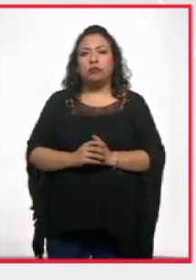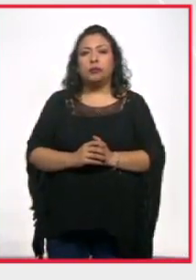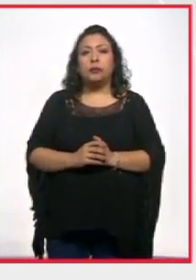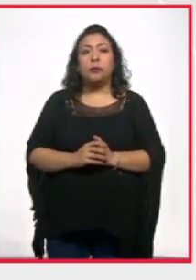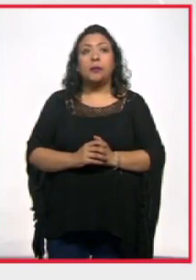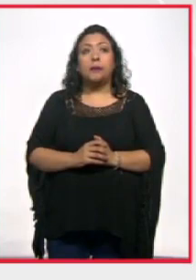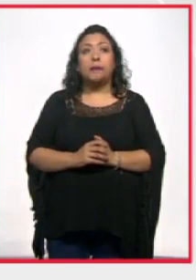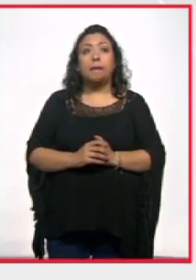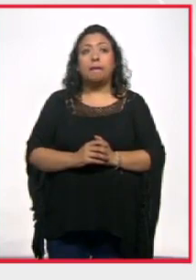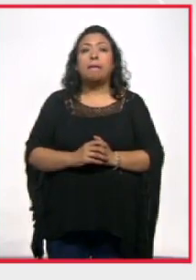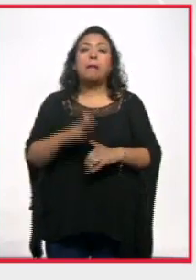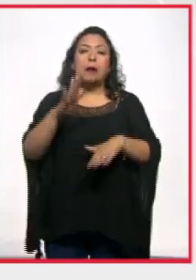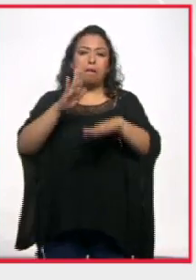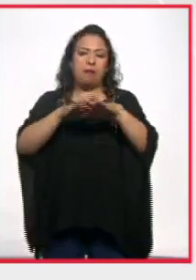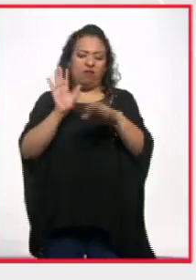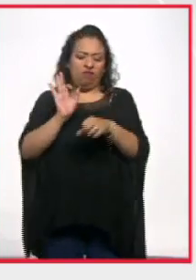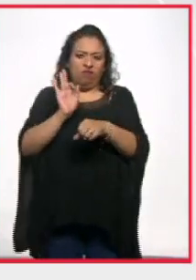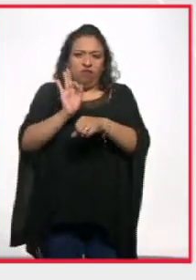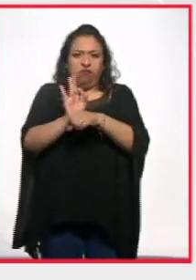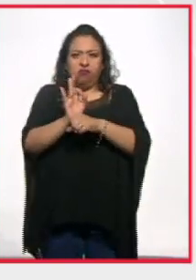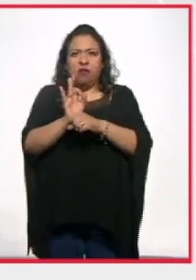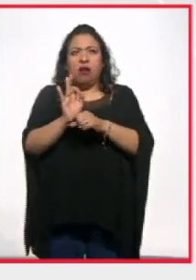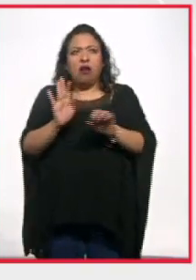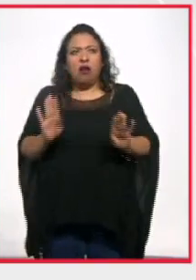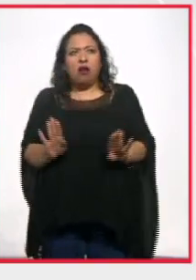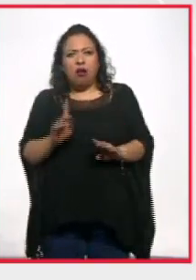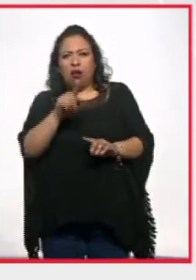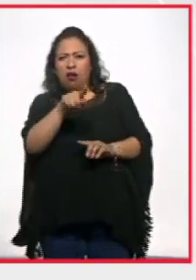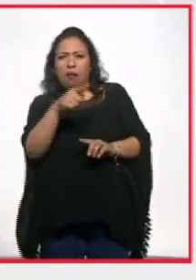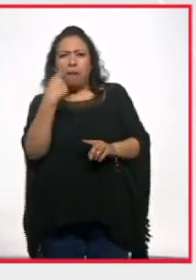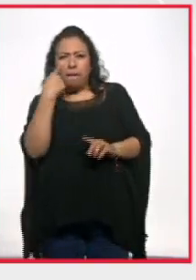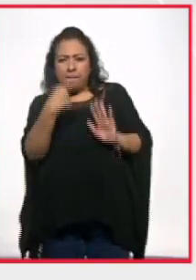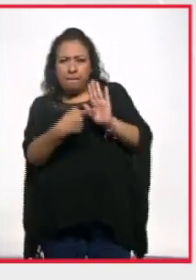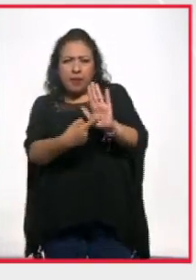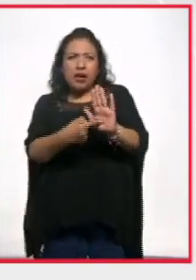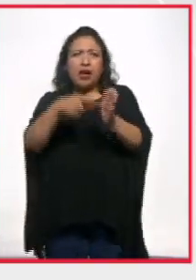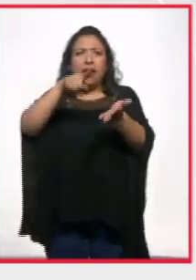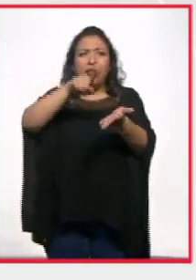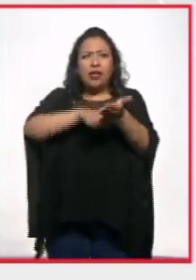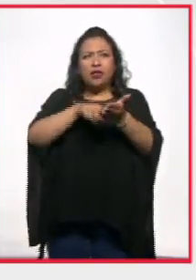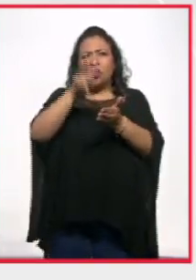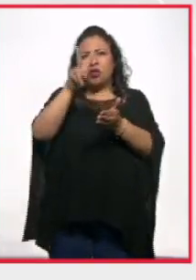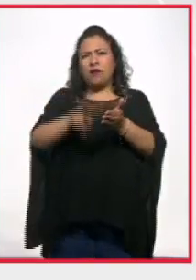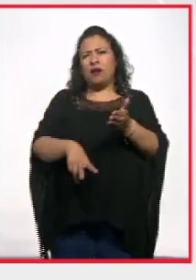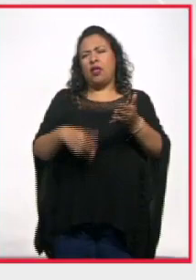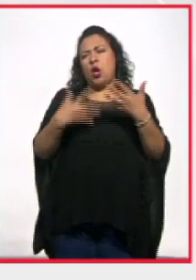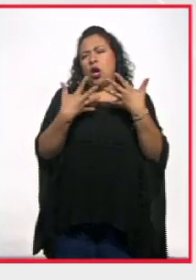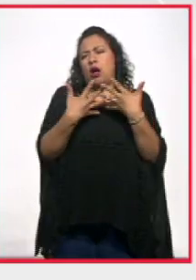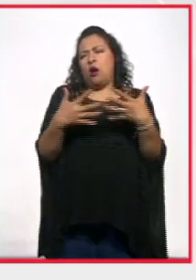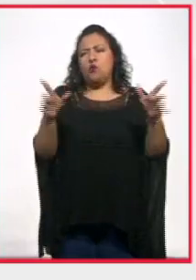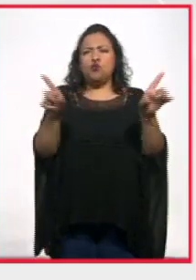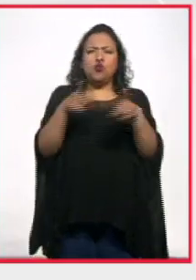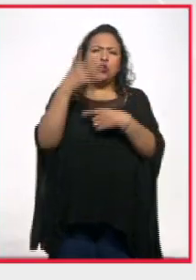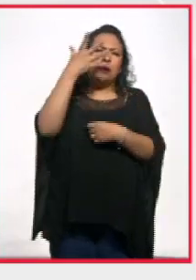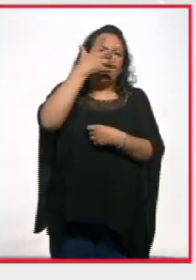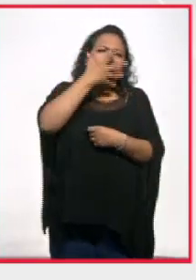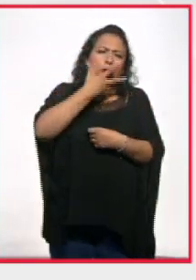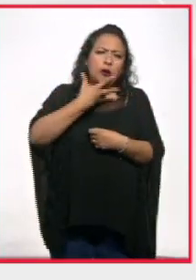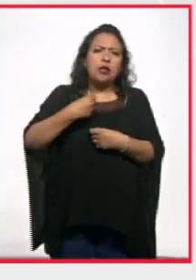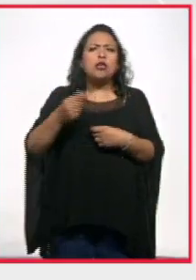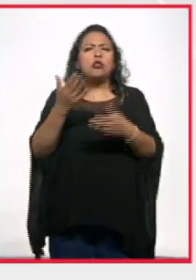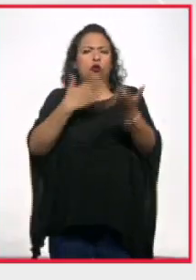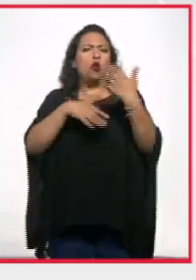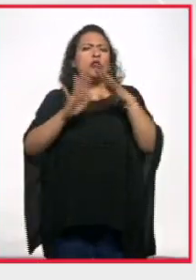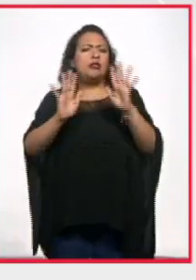Y sobre todo fortalecer el rostro del autor, que vean que detrás de esas grandes obras, de esa música bella que